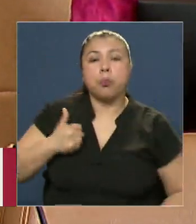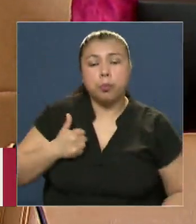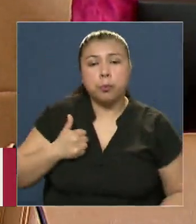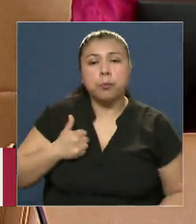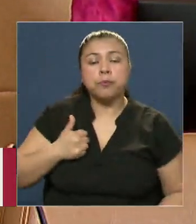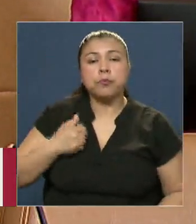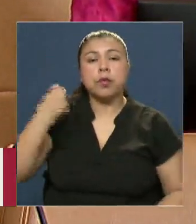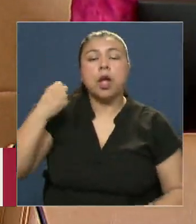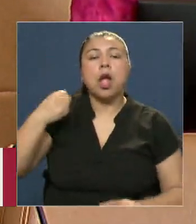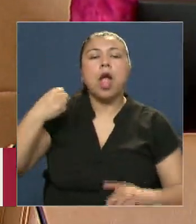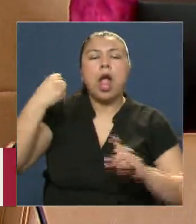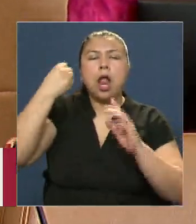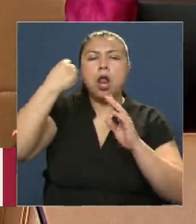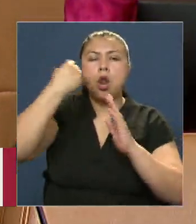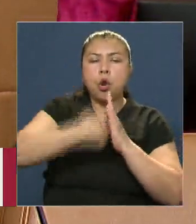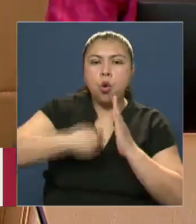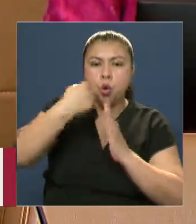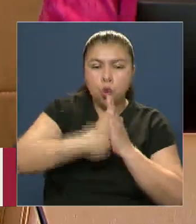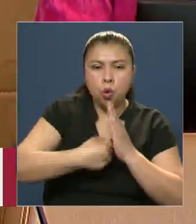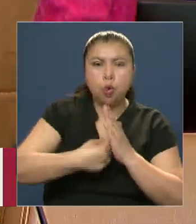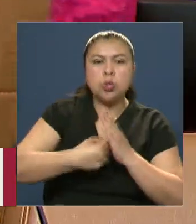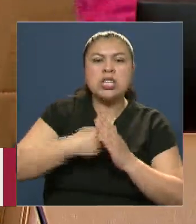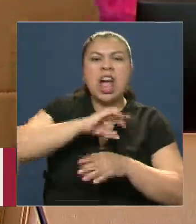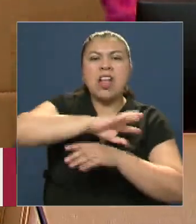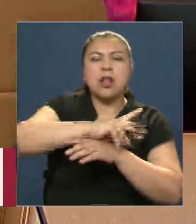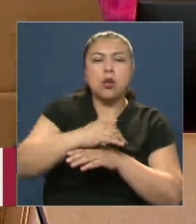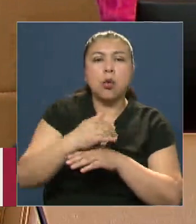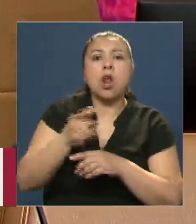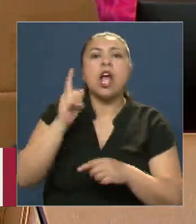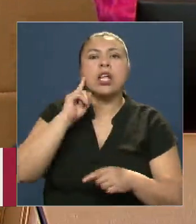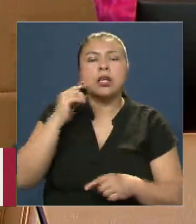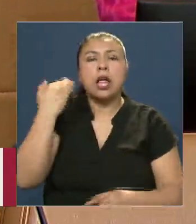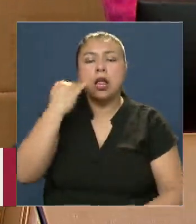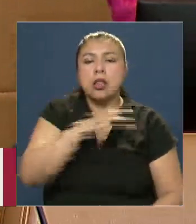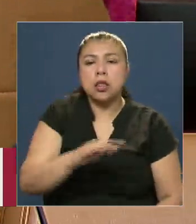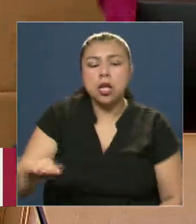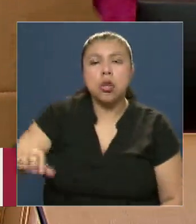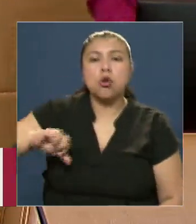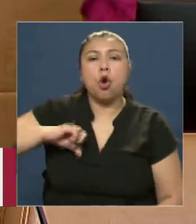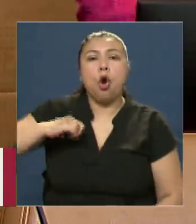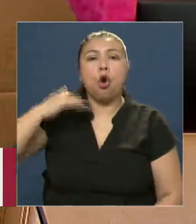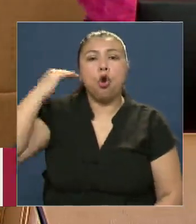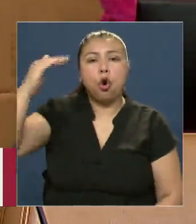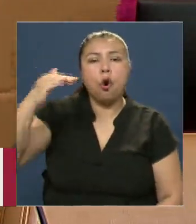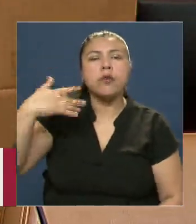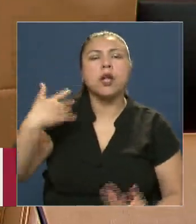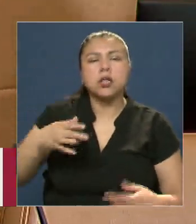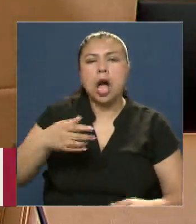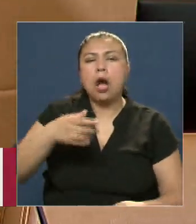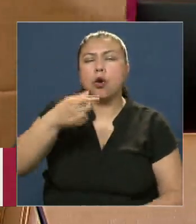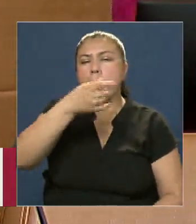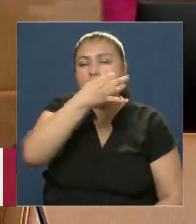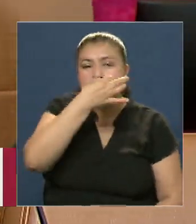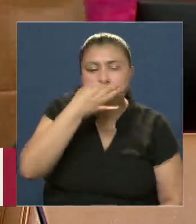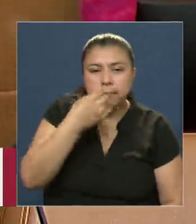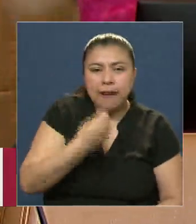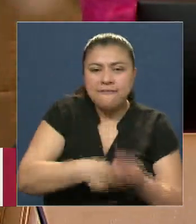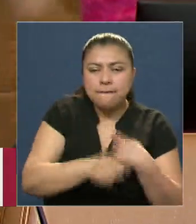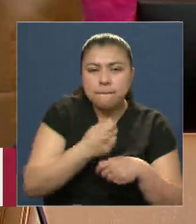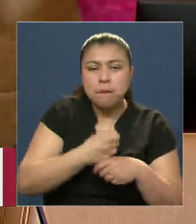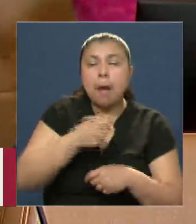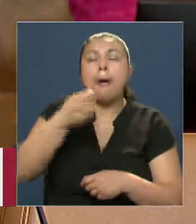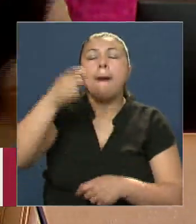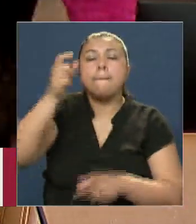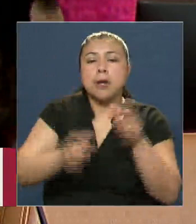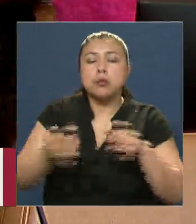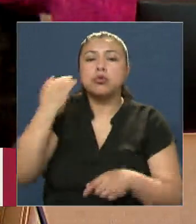el combate de aquellos crímenes y delitos que involucran a niños, niñas y adolescentes, ya sea en el tráfico de drogas, de personas,